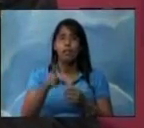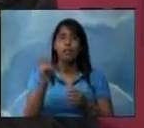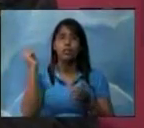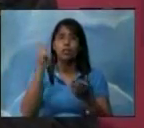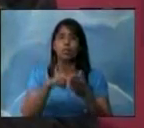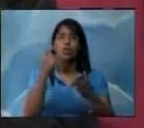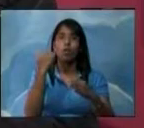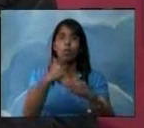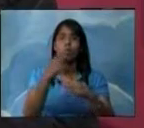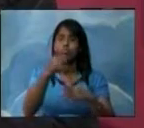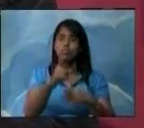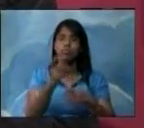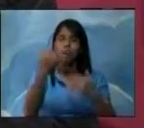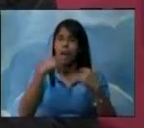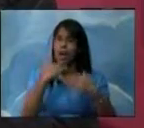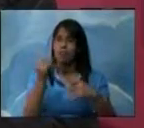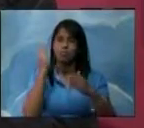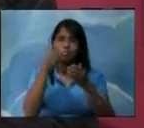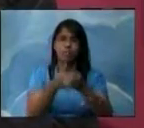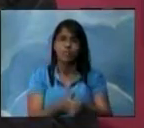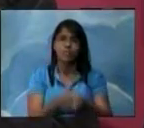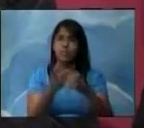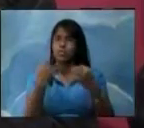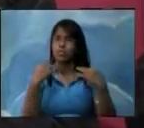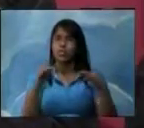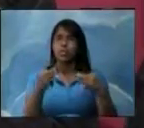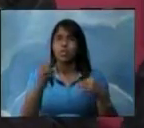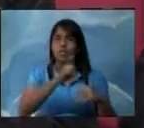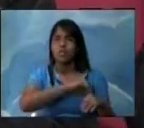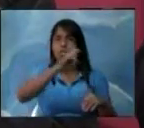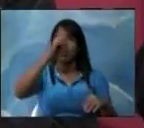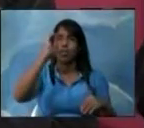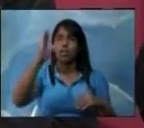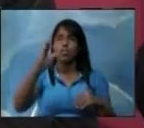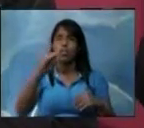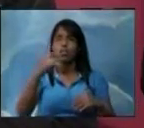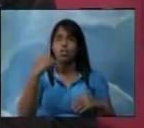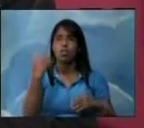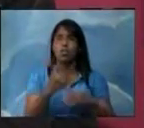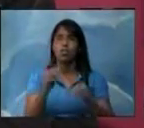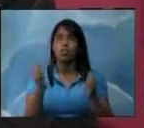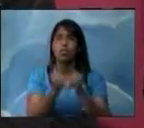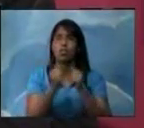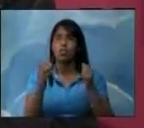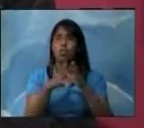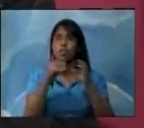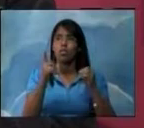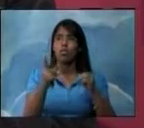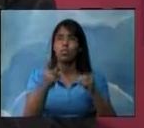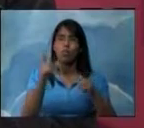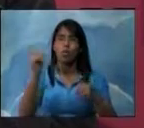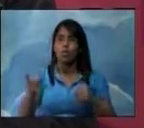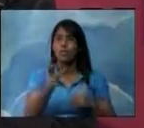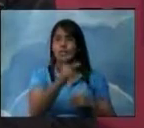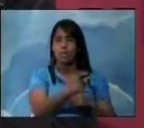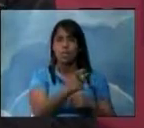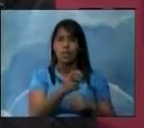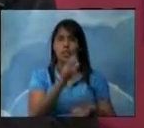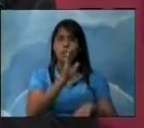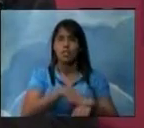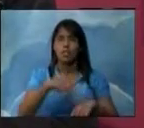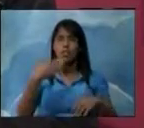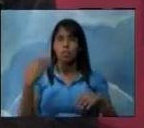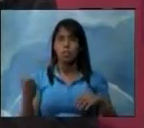fue como un reto prácticamente, fue un reto de Dios con esa gente,